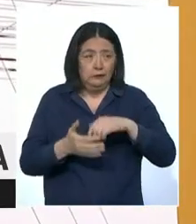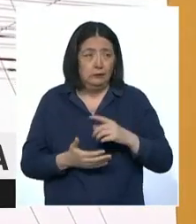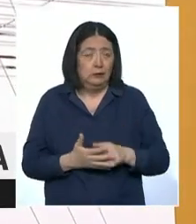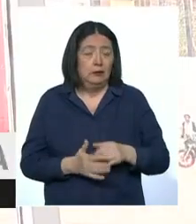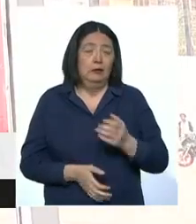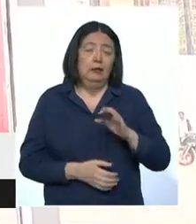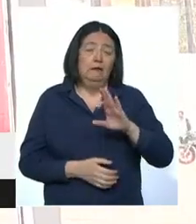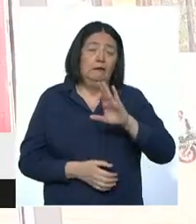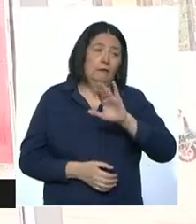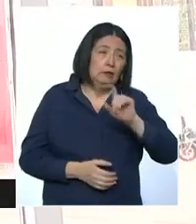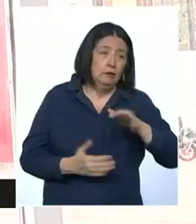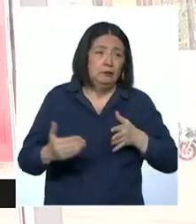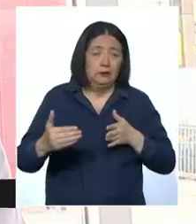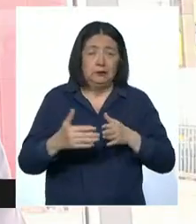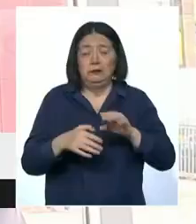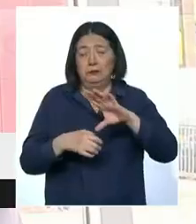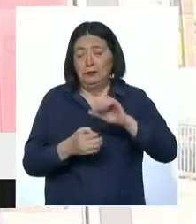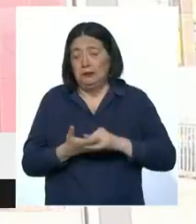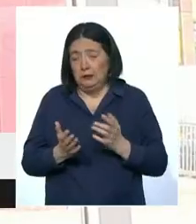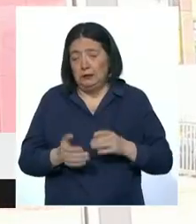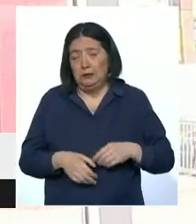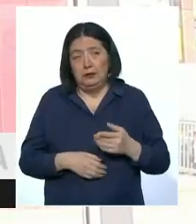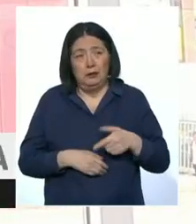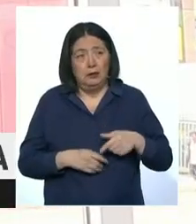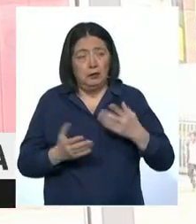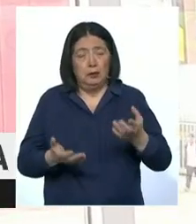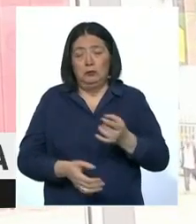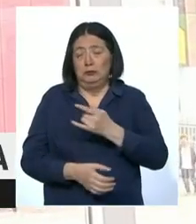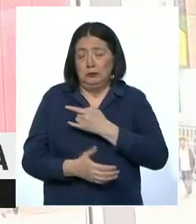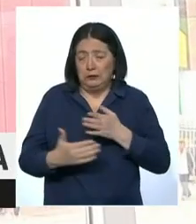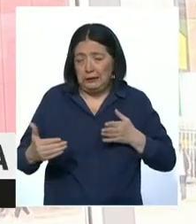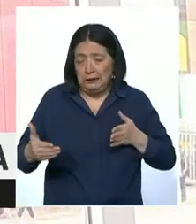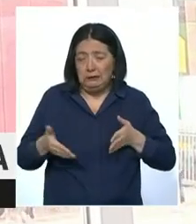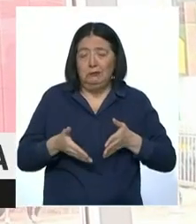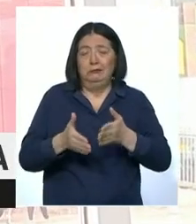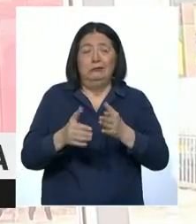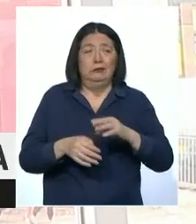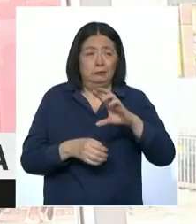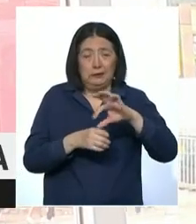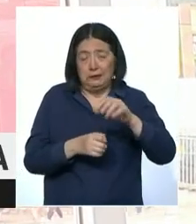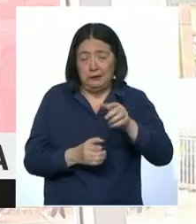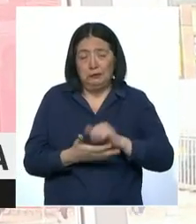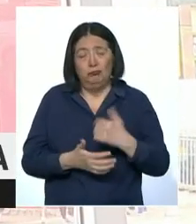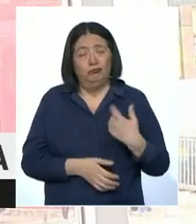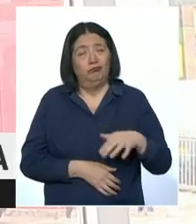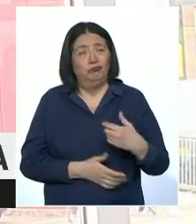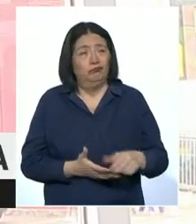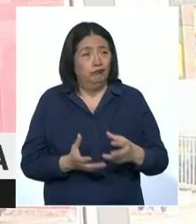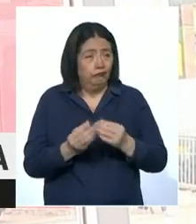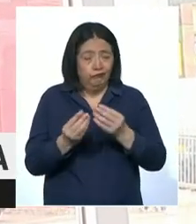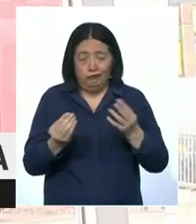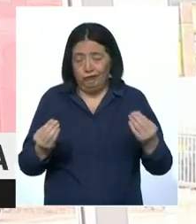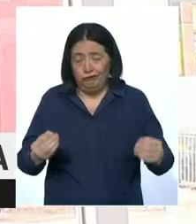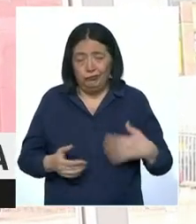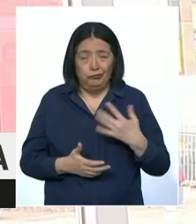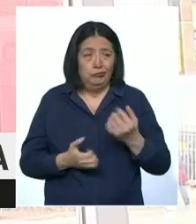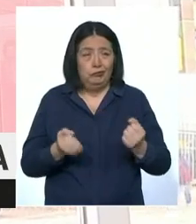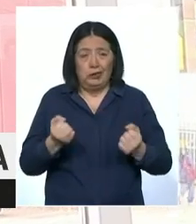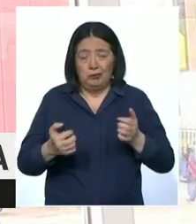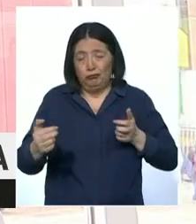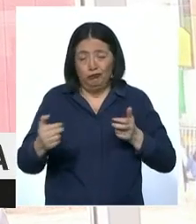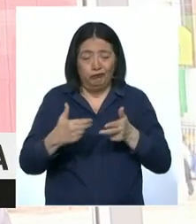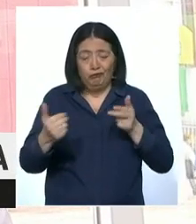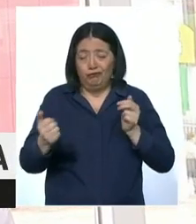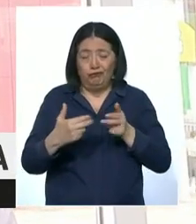con La Marina, Fosse con Venezuela, Universitaria con La Marina son lugares de mucha carga vehicular y